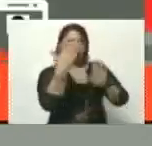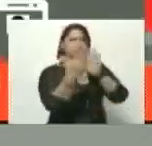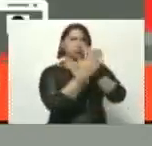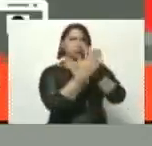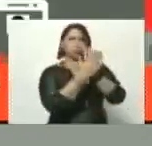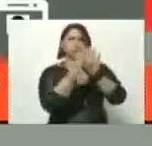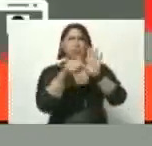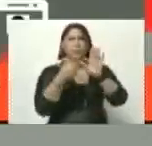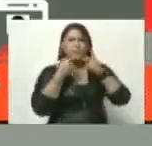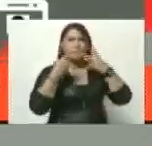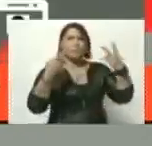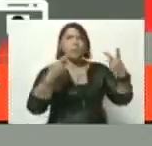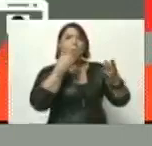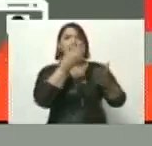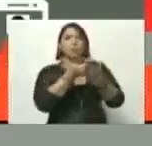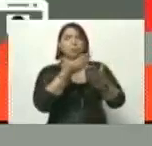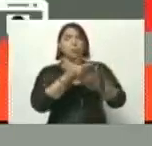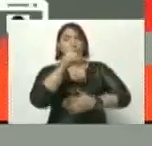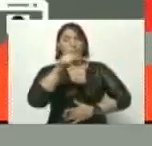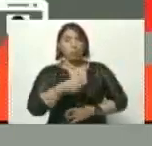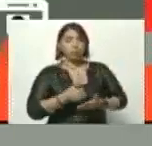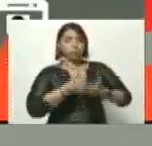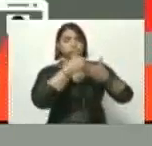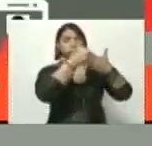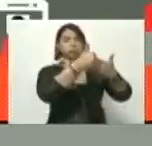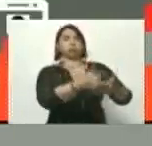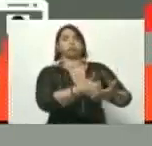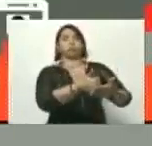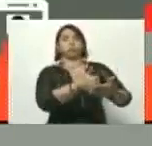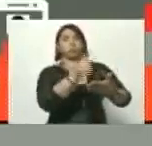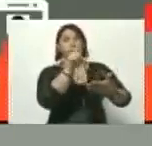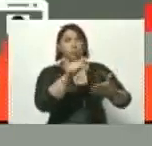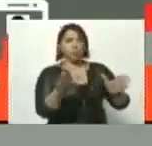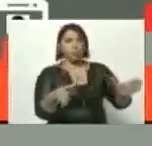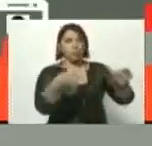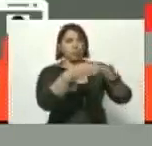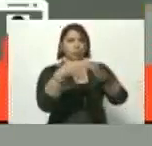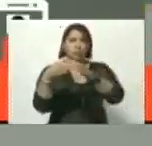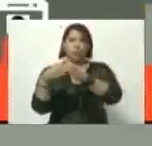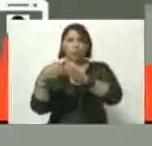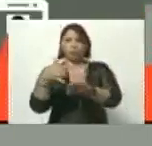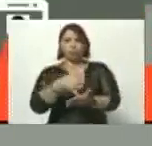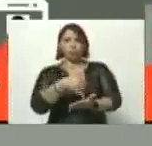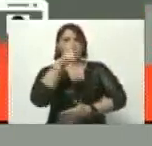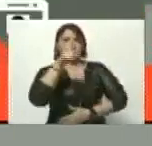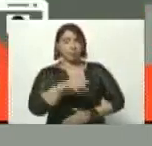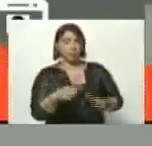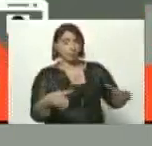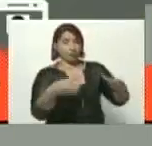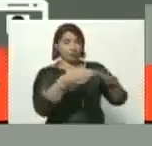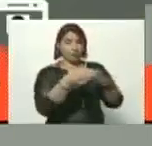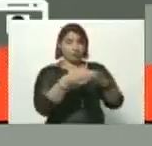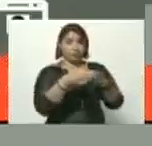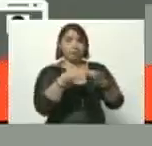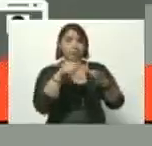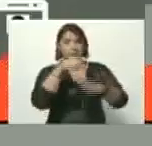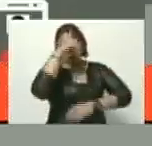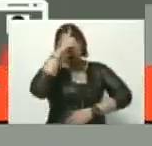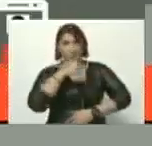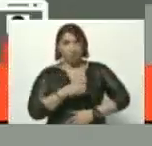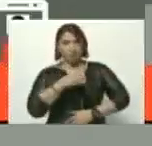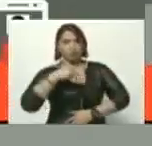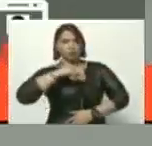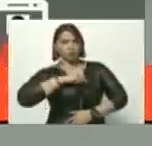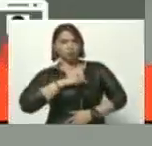las propuestas, pero sobre todo ayudando a estos sectores vulnerables, como es también el sector de la discapacidad.